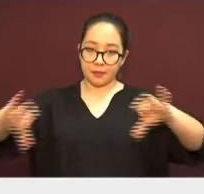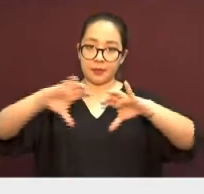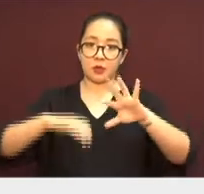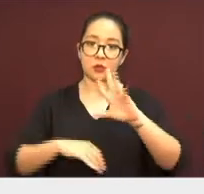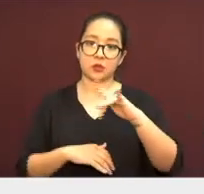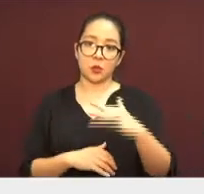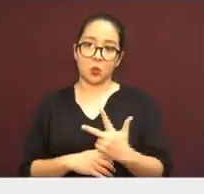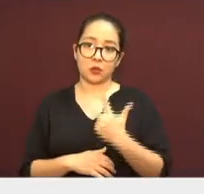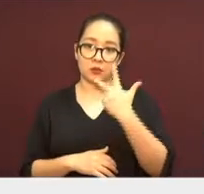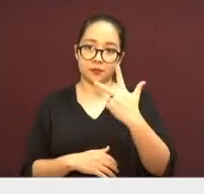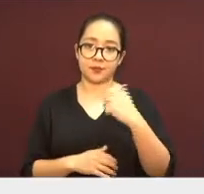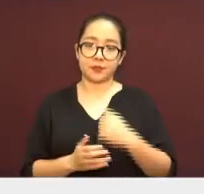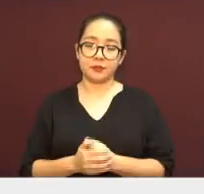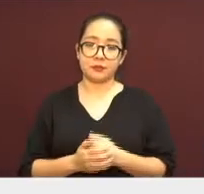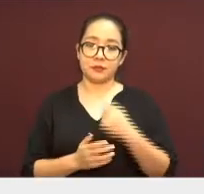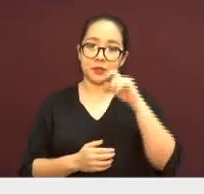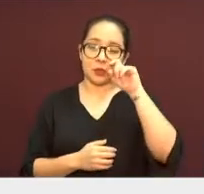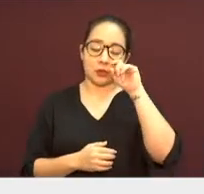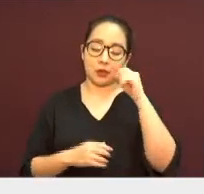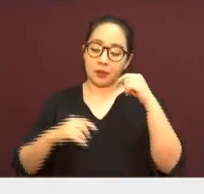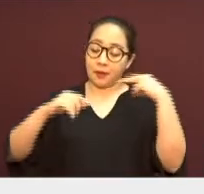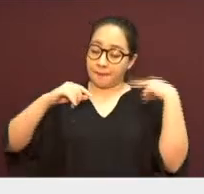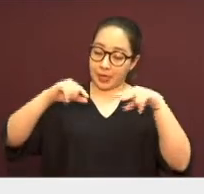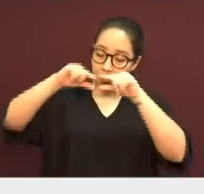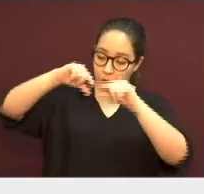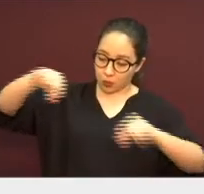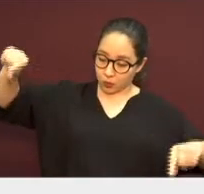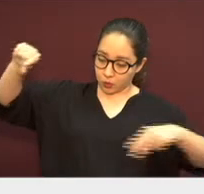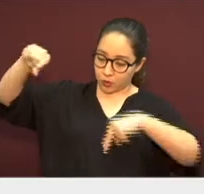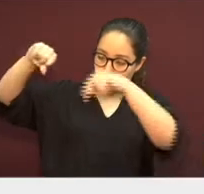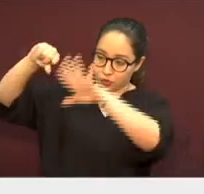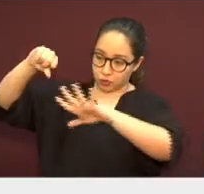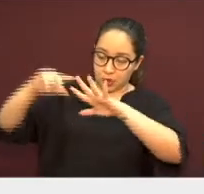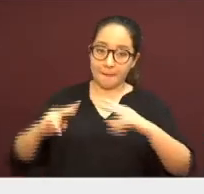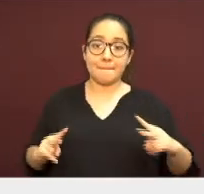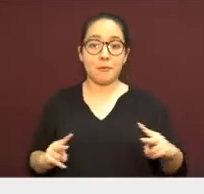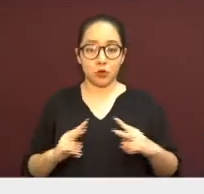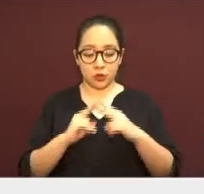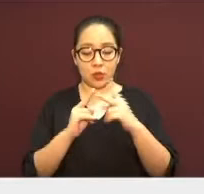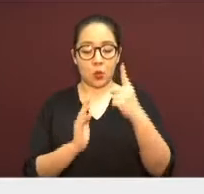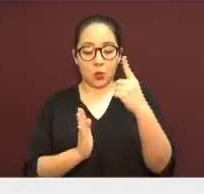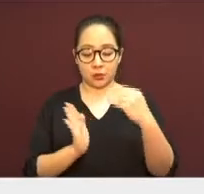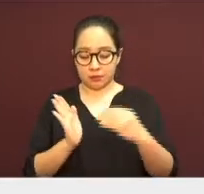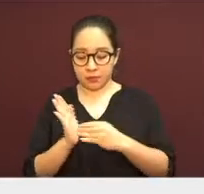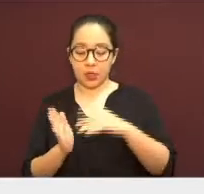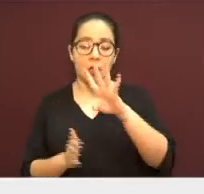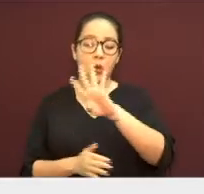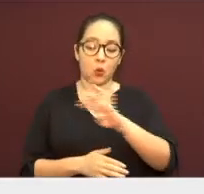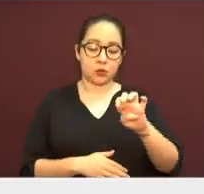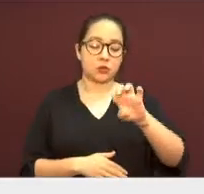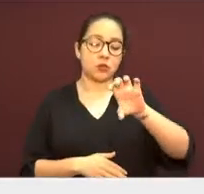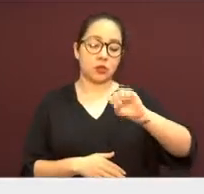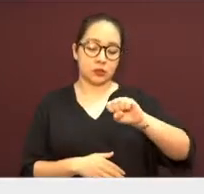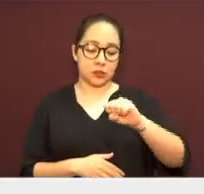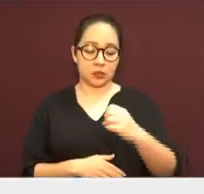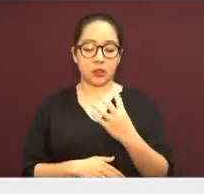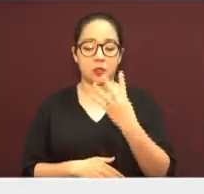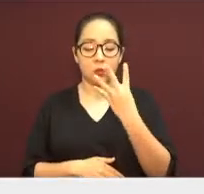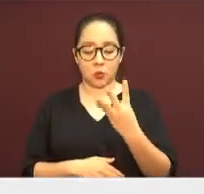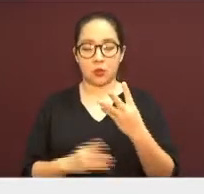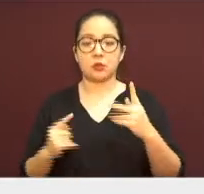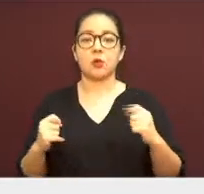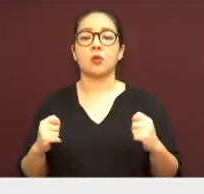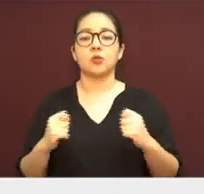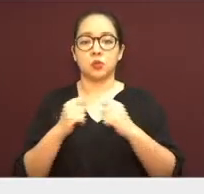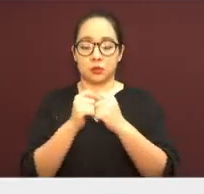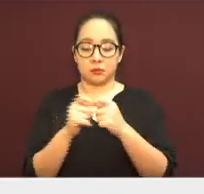58 y en el norte posta rica registra mil 464 casos tuxpan